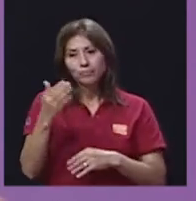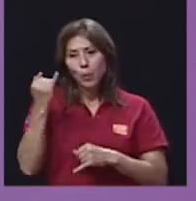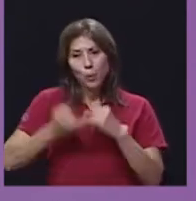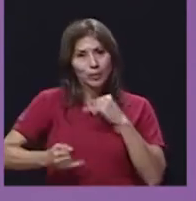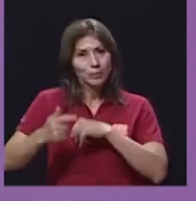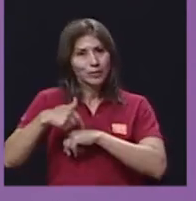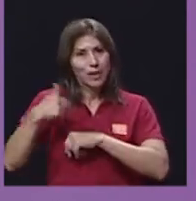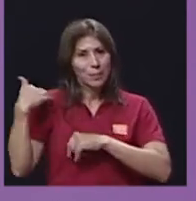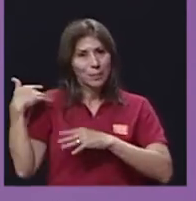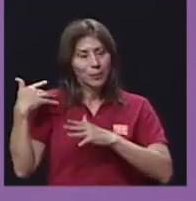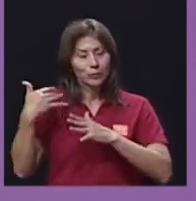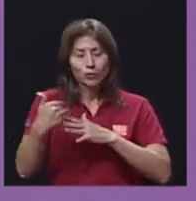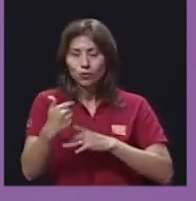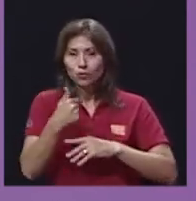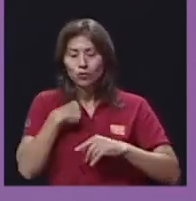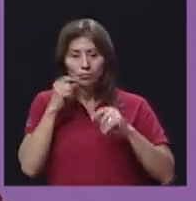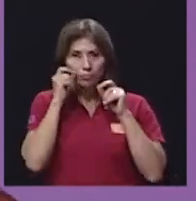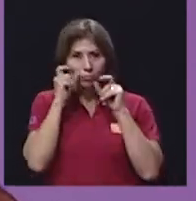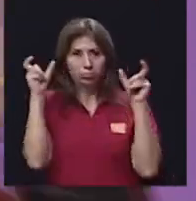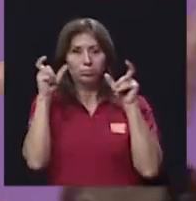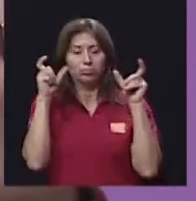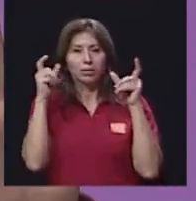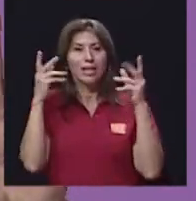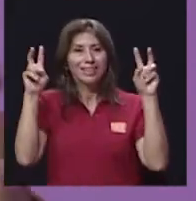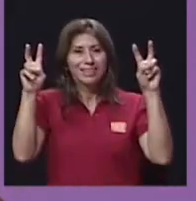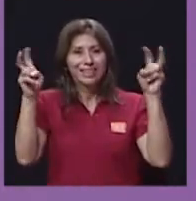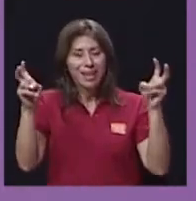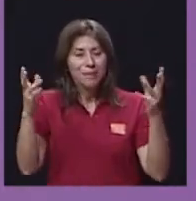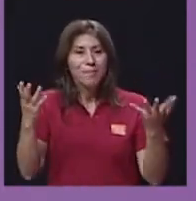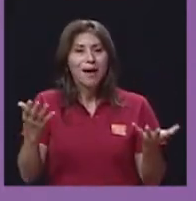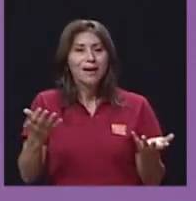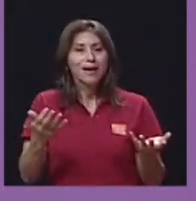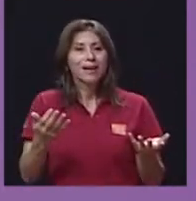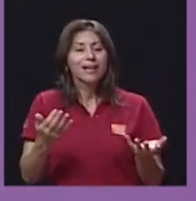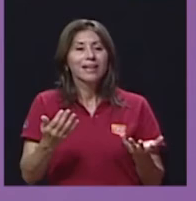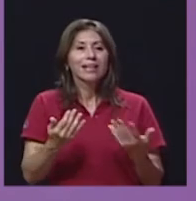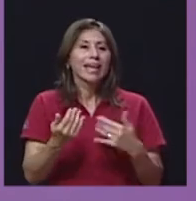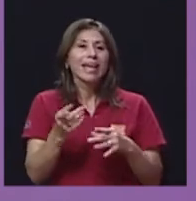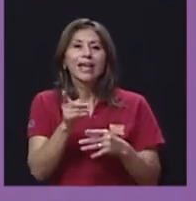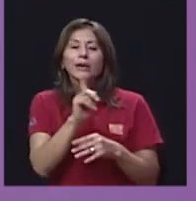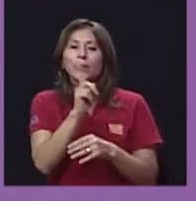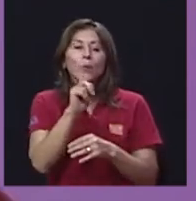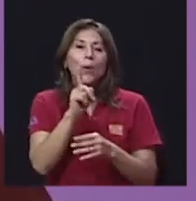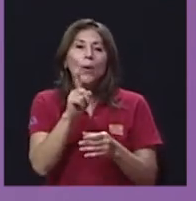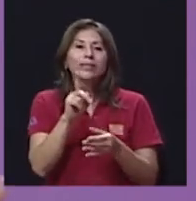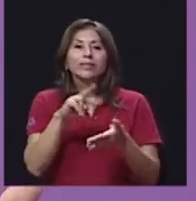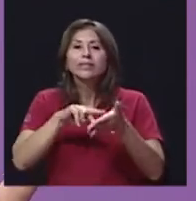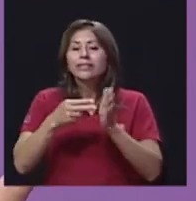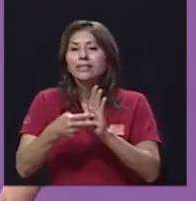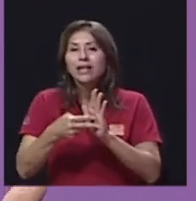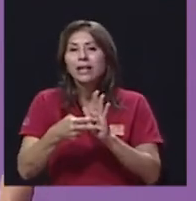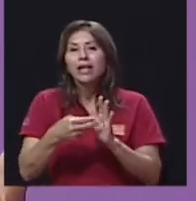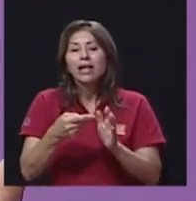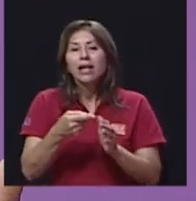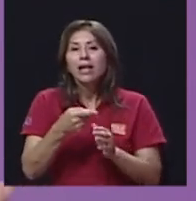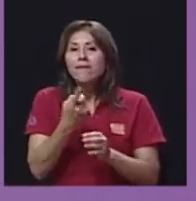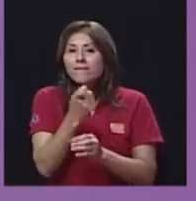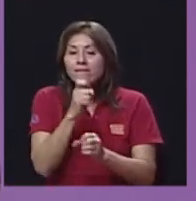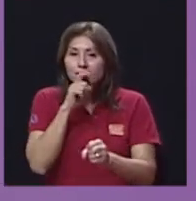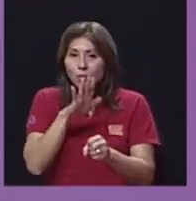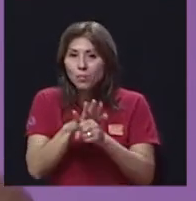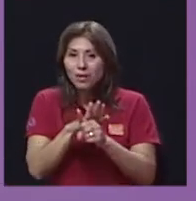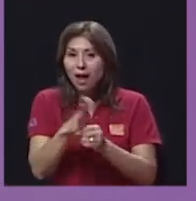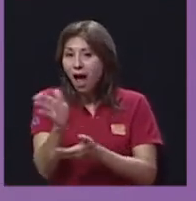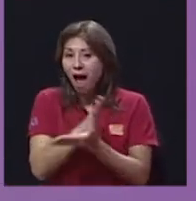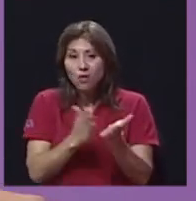tiempos yo me me tiene cantada en el tema y dice si es ausente están ya no es ni ni de incumplimiento de legislaciones o es que no está en la legislación es